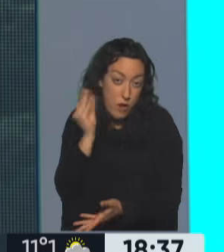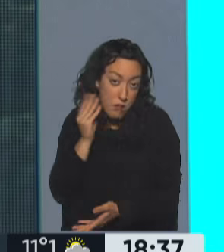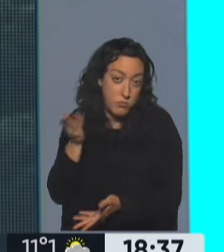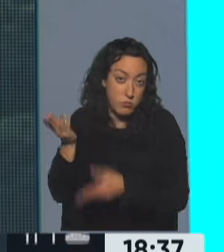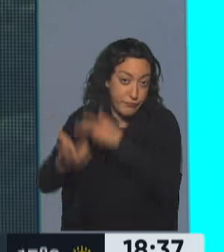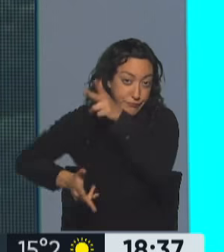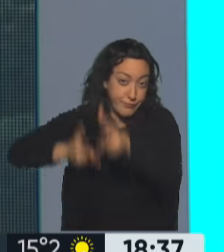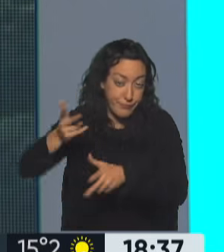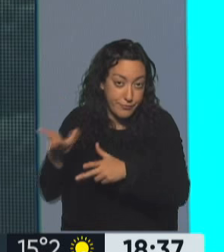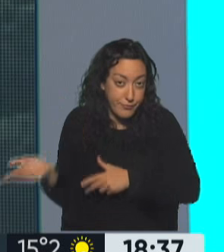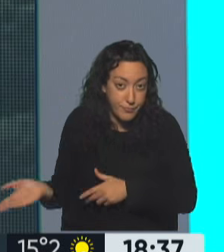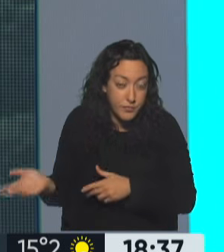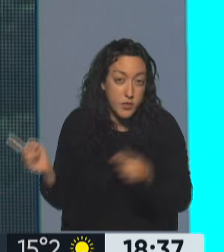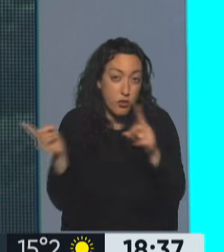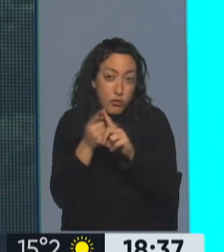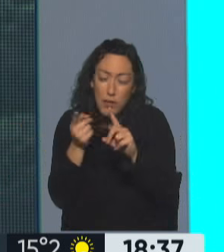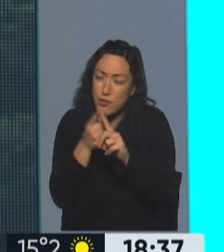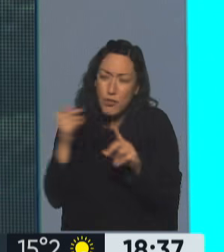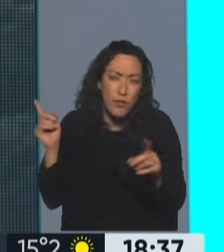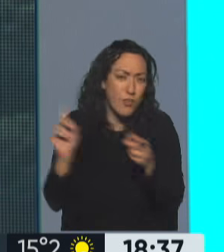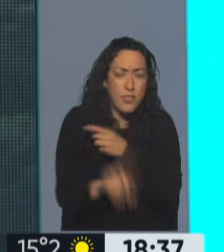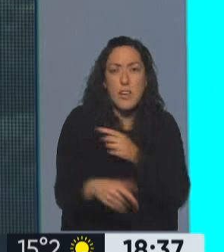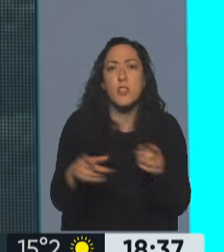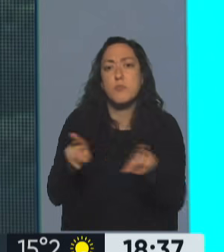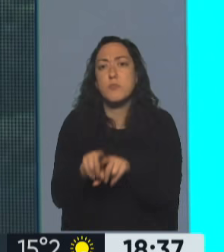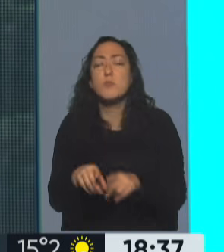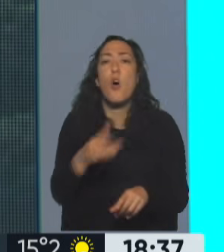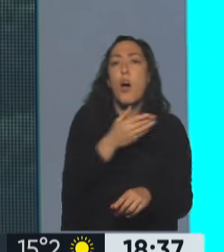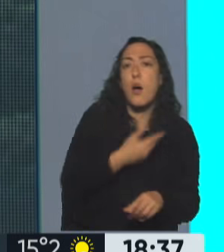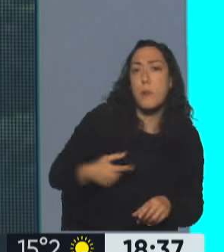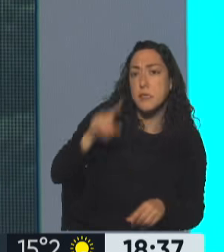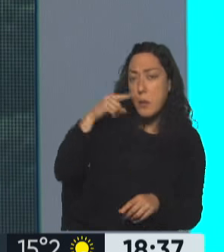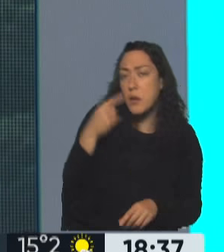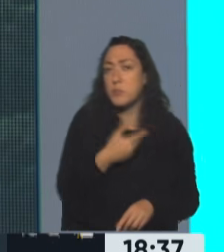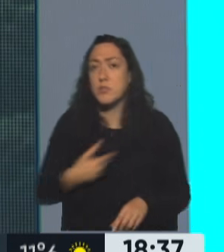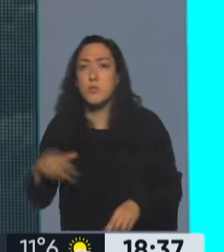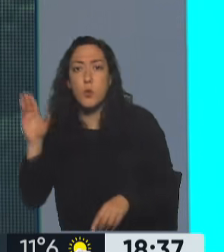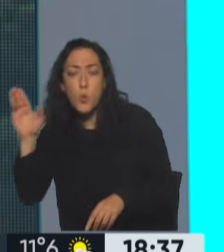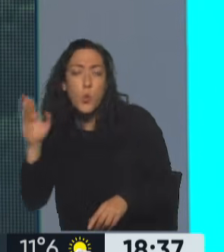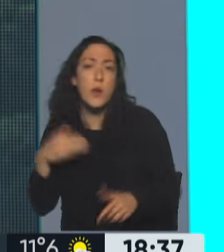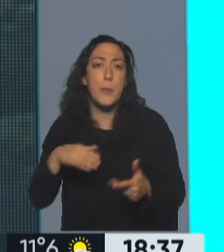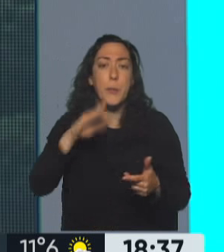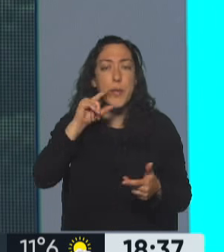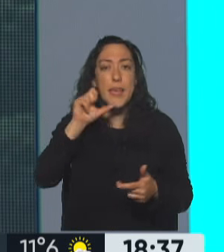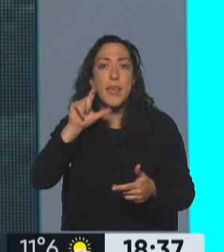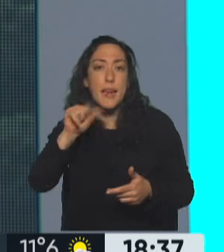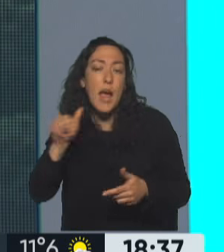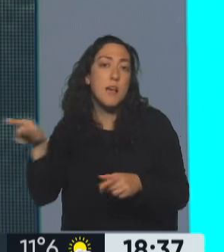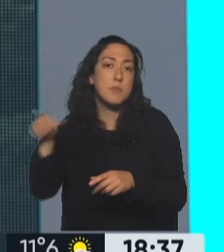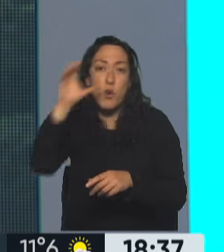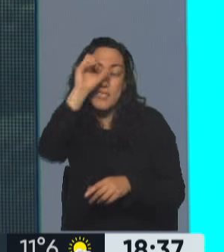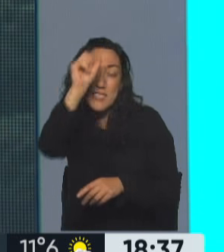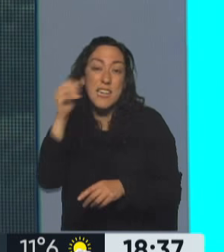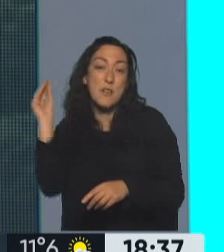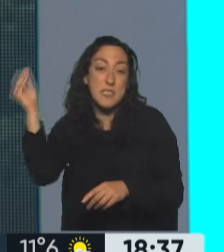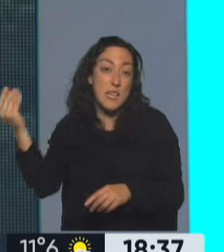comunicación directa con las autoridades argentinas. Lula, Alberto Fernández, comunicación directa. Sí. Mauro Vieira, canciller brasileño, que fue 7